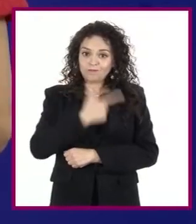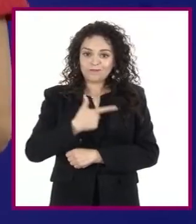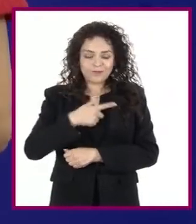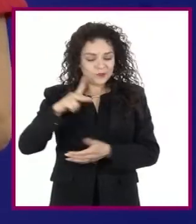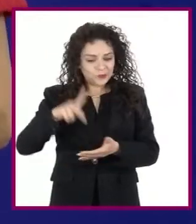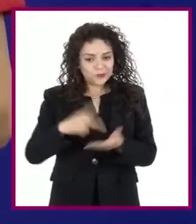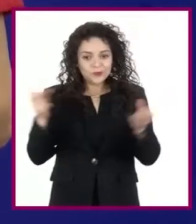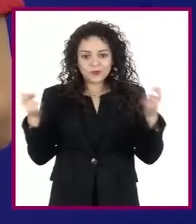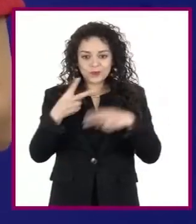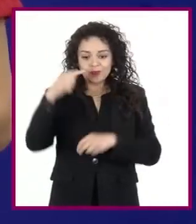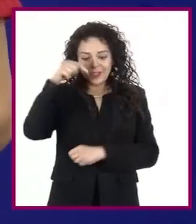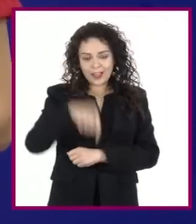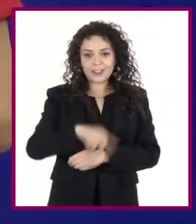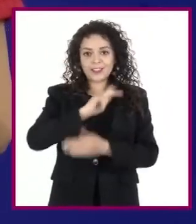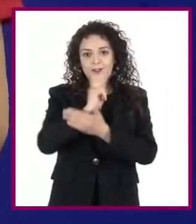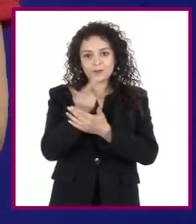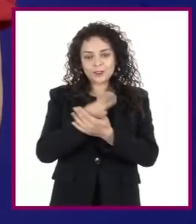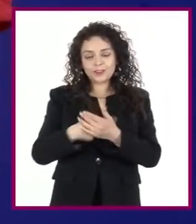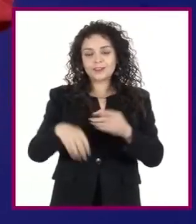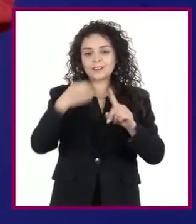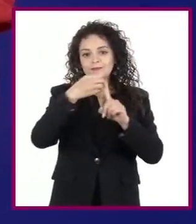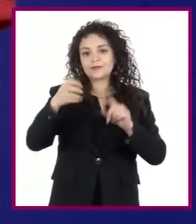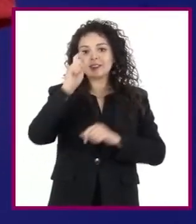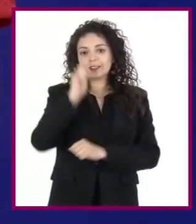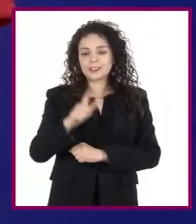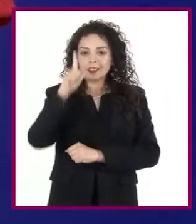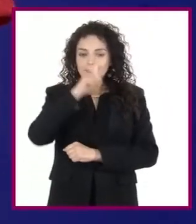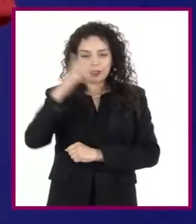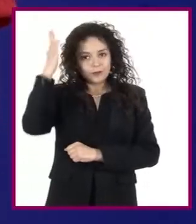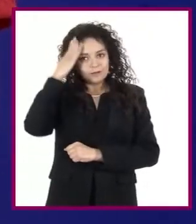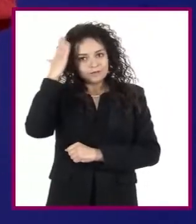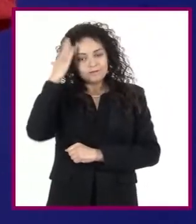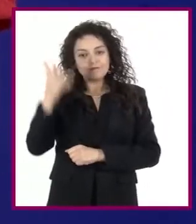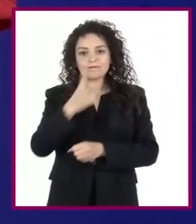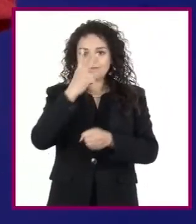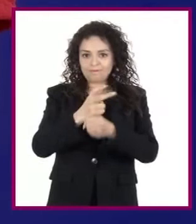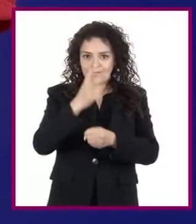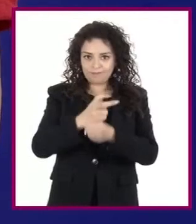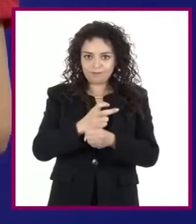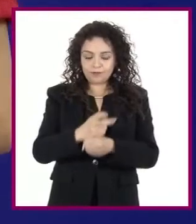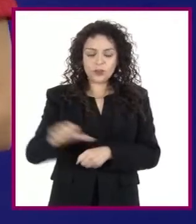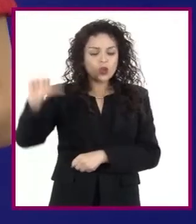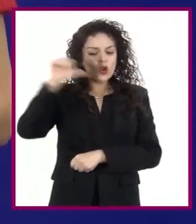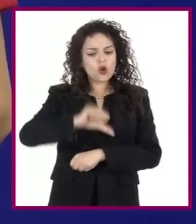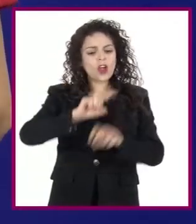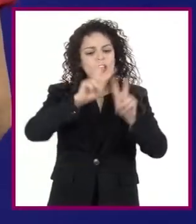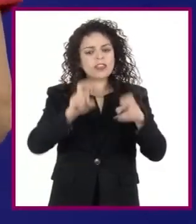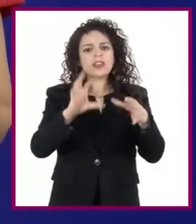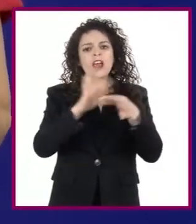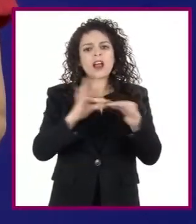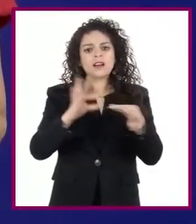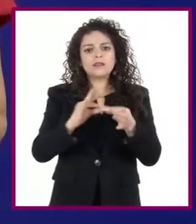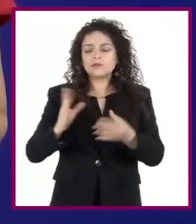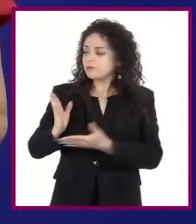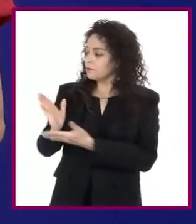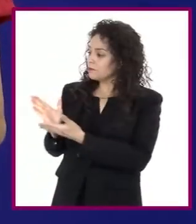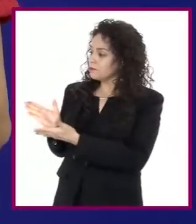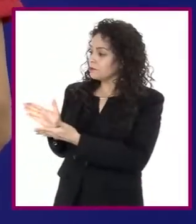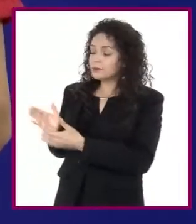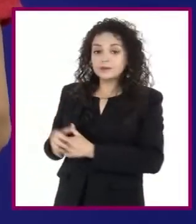encontrarnos por aquí en una sesión más de Lengua Materna 2. Hoy hablaremos sobre ¿y si me haces un